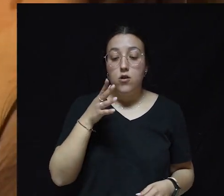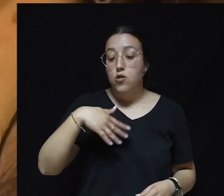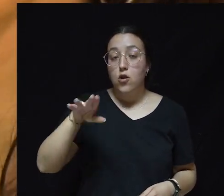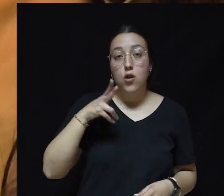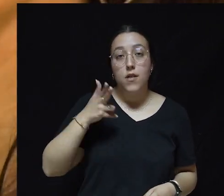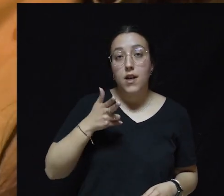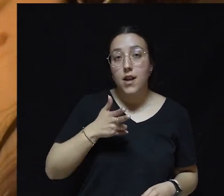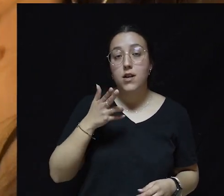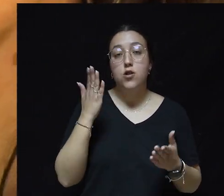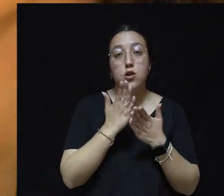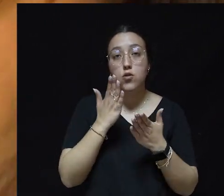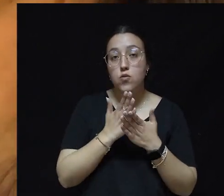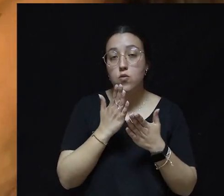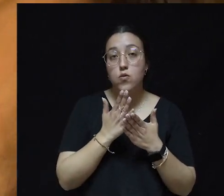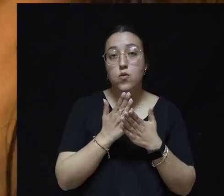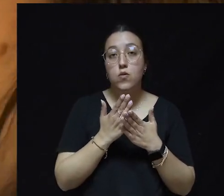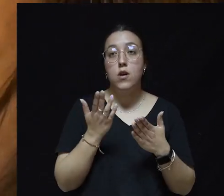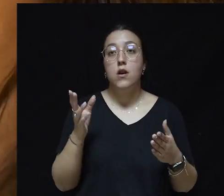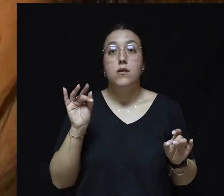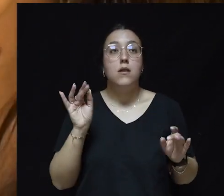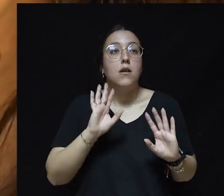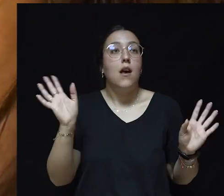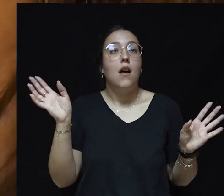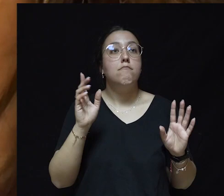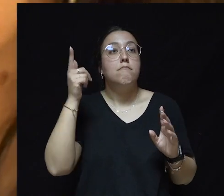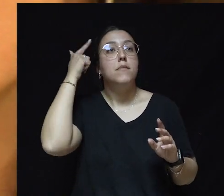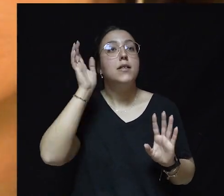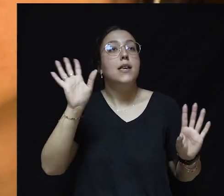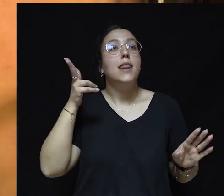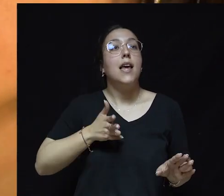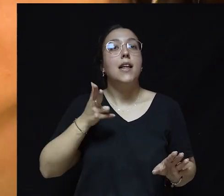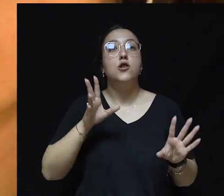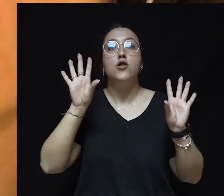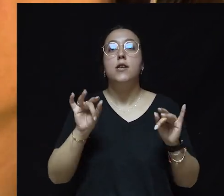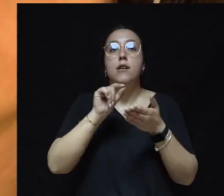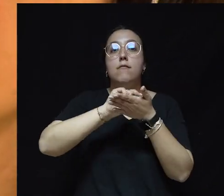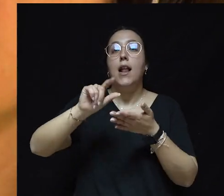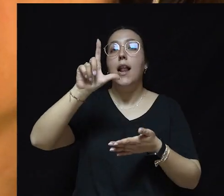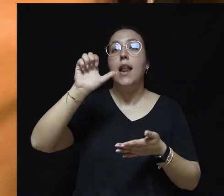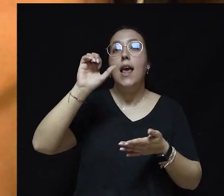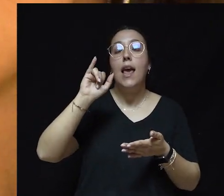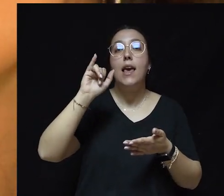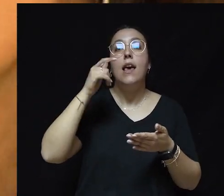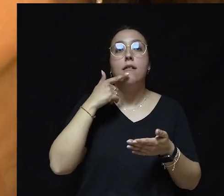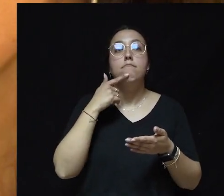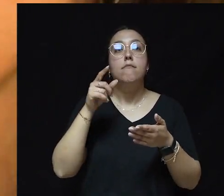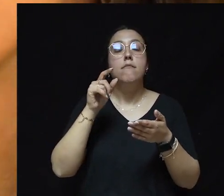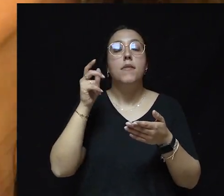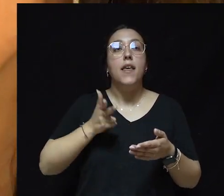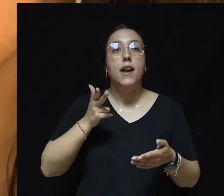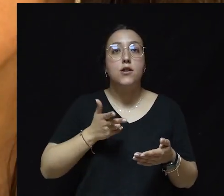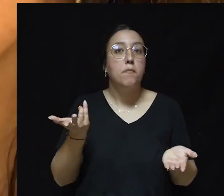mundo tiene derecho a ir a la universidad, nos hemos quedado ahí, ¿no?, ya lo hemos conseguido, pero no nos hemos planteado de que tenemos una desigualdad